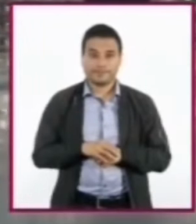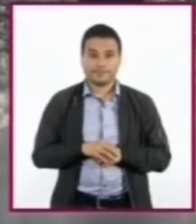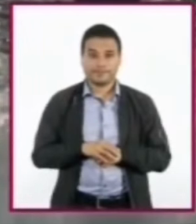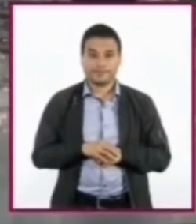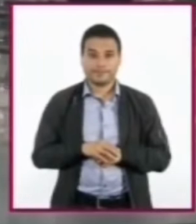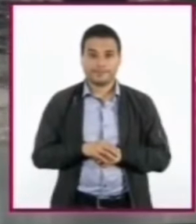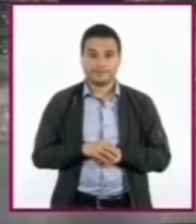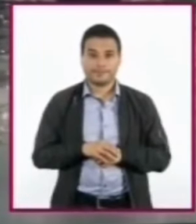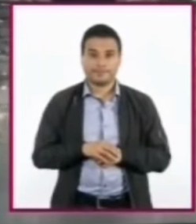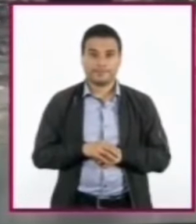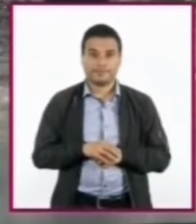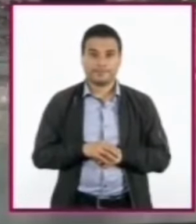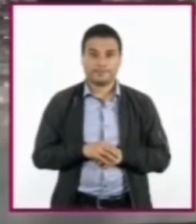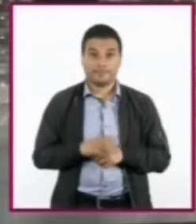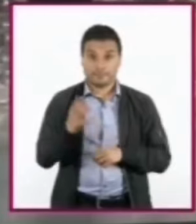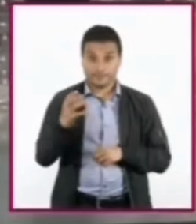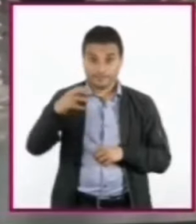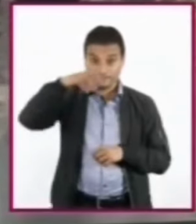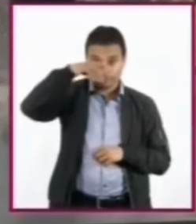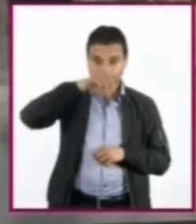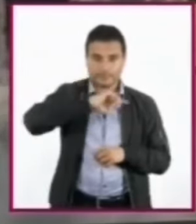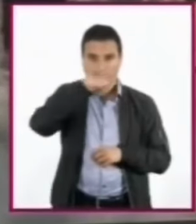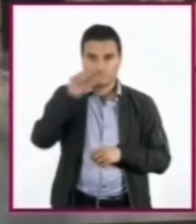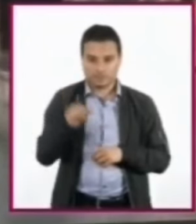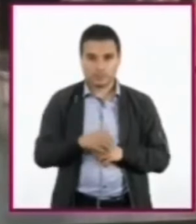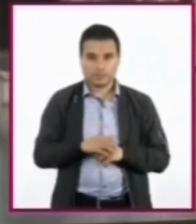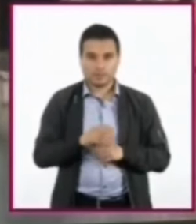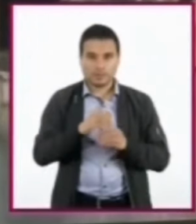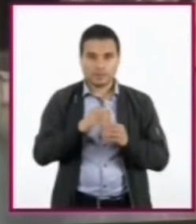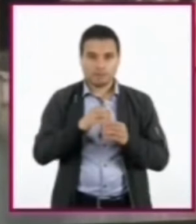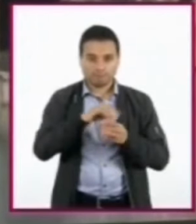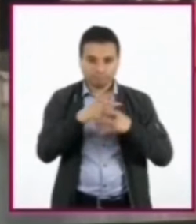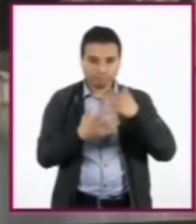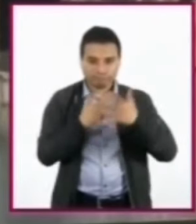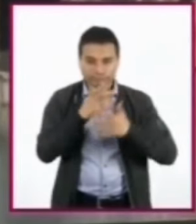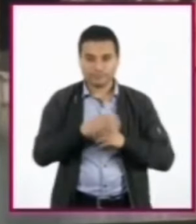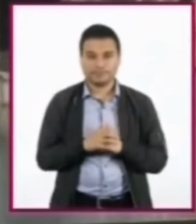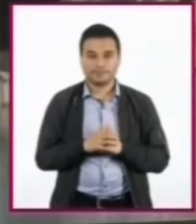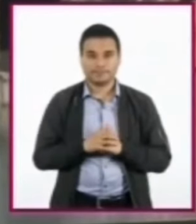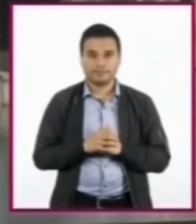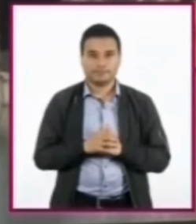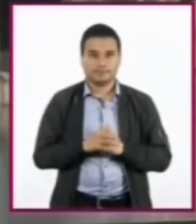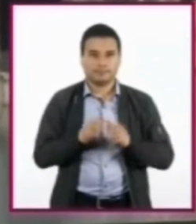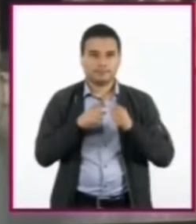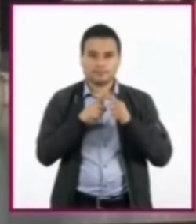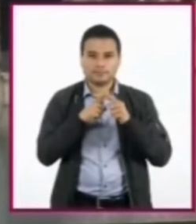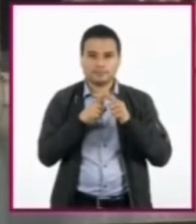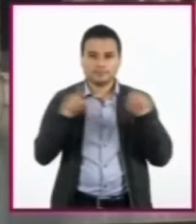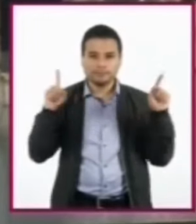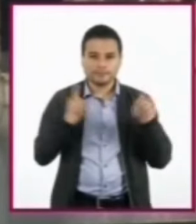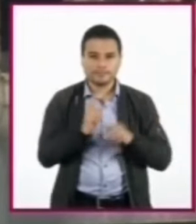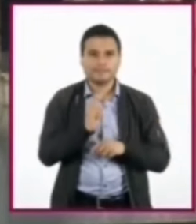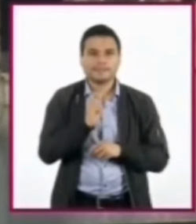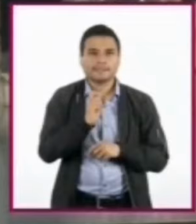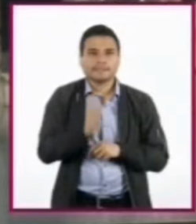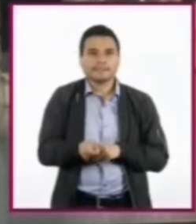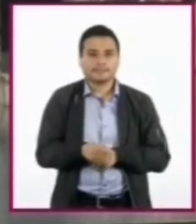a levantar el globo para que la reacción se lleve a cabo. ¿Cuál va a ser la diferencia con el sistema anterior?